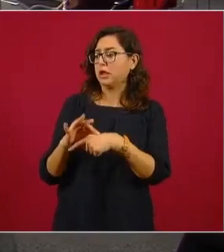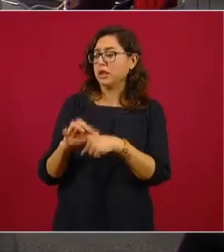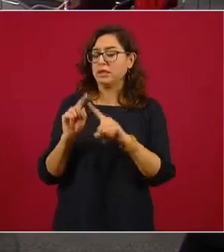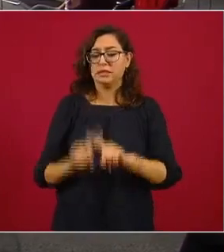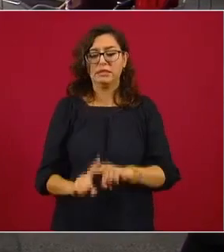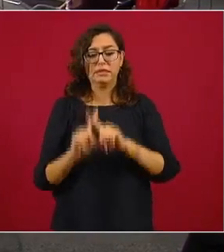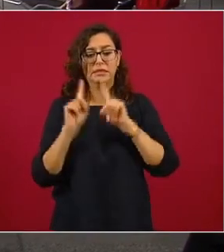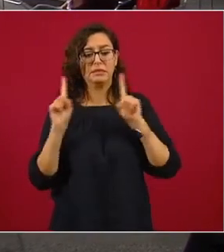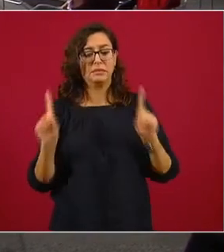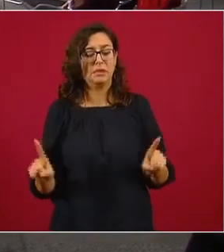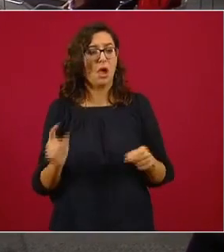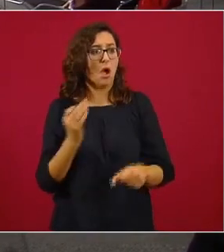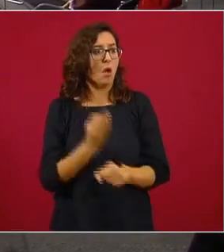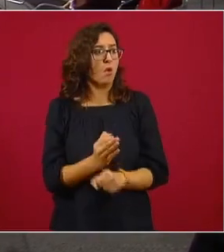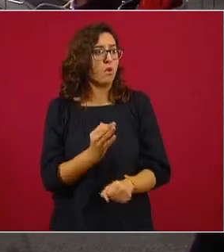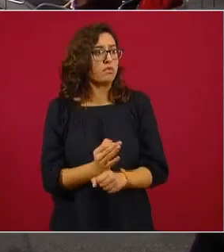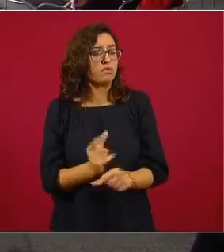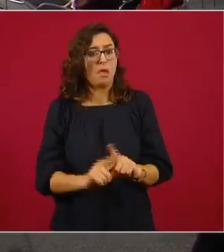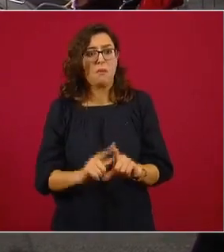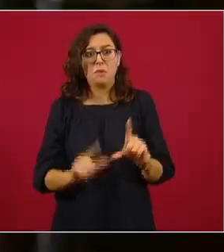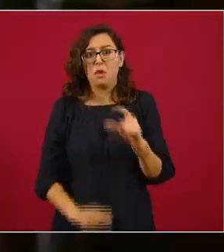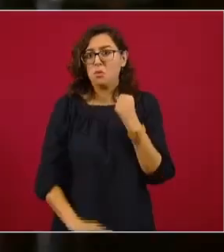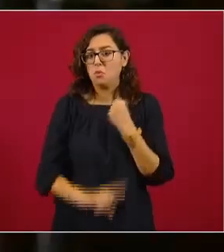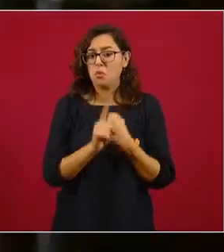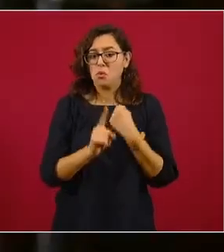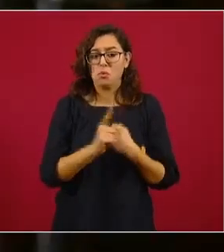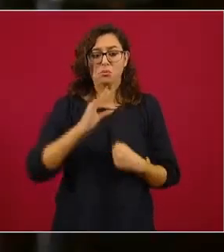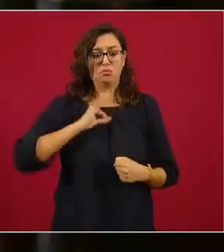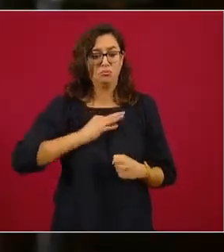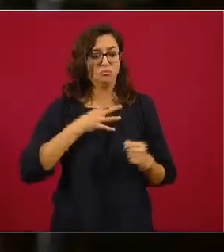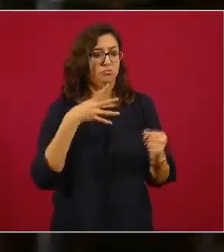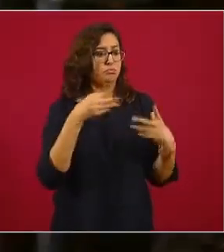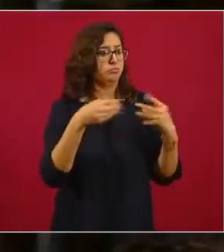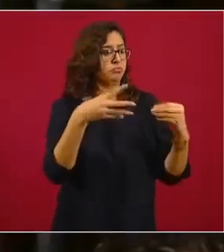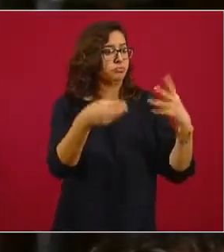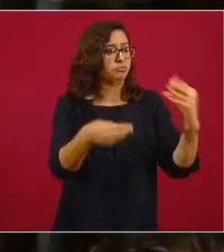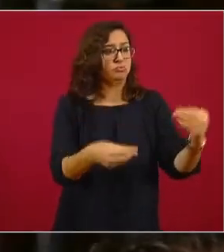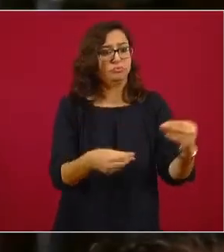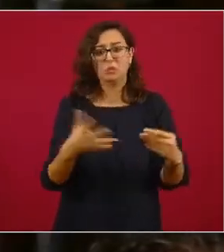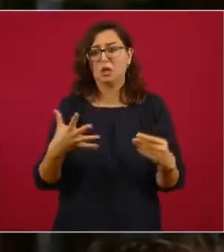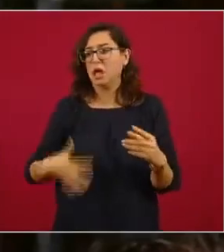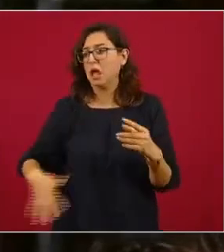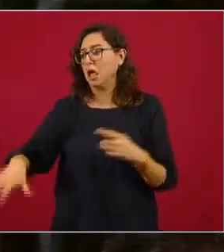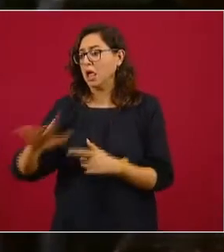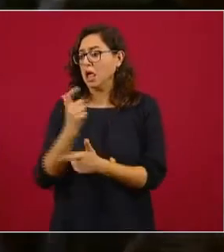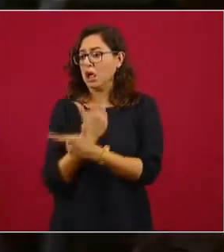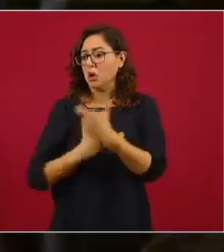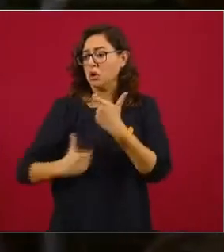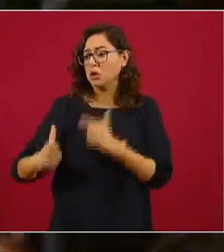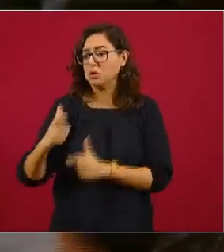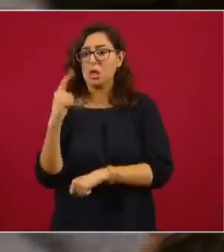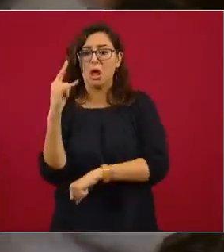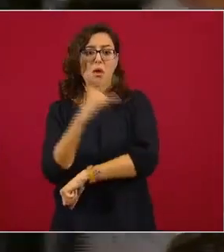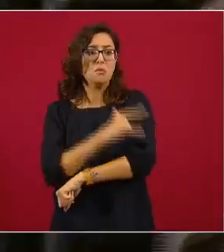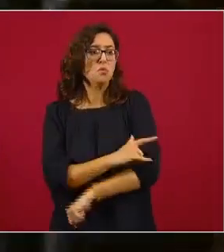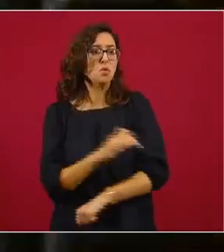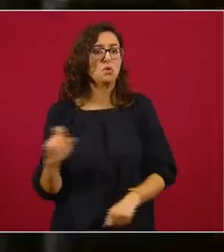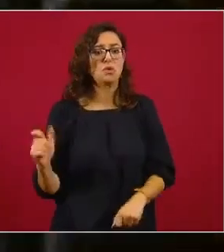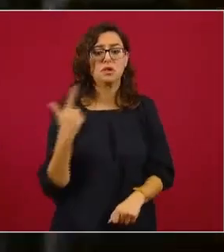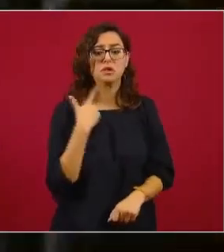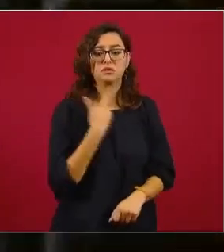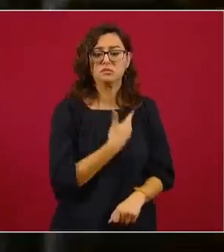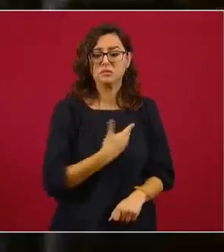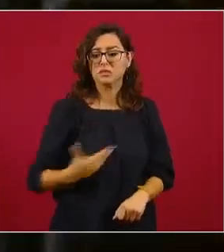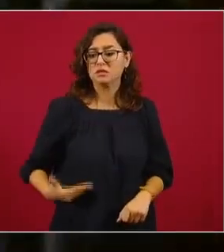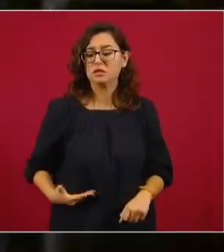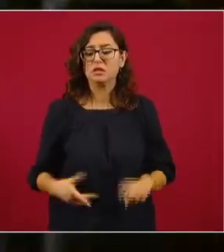México no solo son la pandemia, la economía, la seguridad, el avión, los expresidentes, existe uno mayor y de mayor urgencia. La